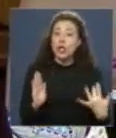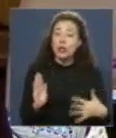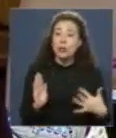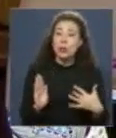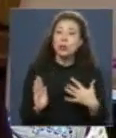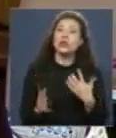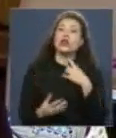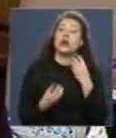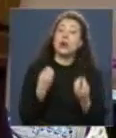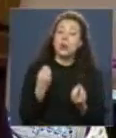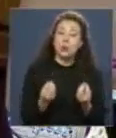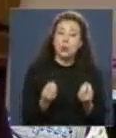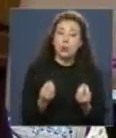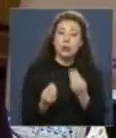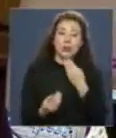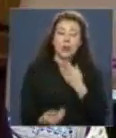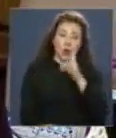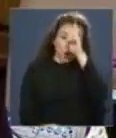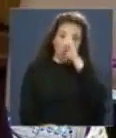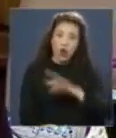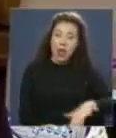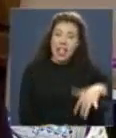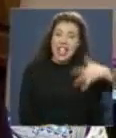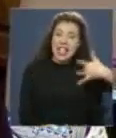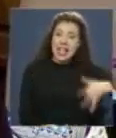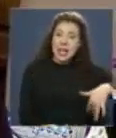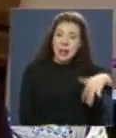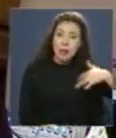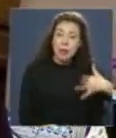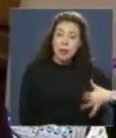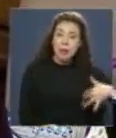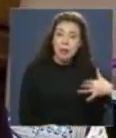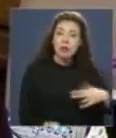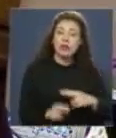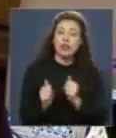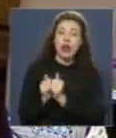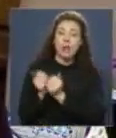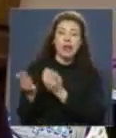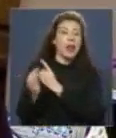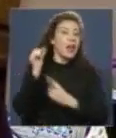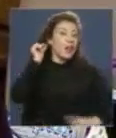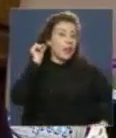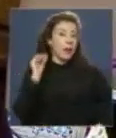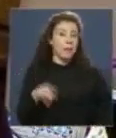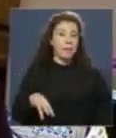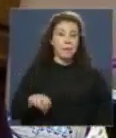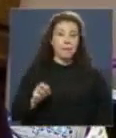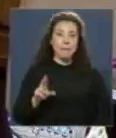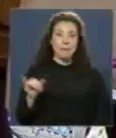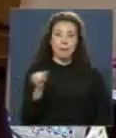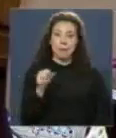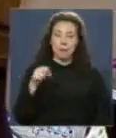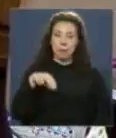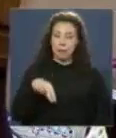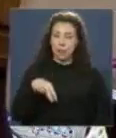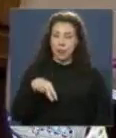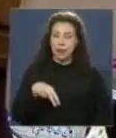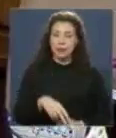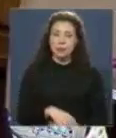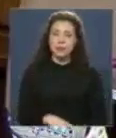obviamente también destaco el rol trascendental que ha jugado en ella nuestra colega diputada Carolina Marzán,